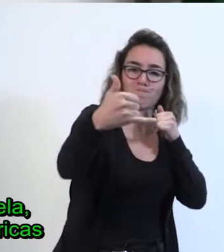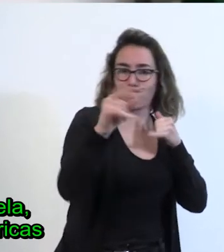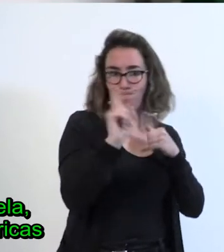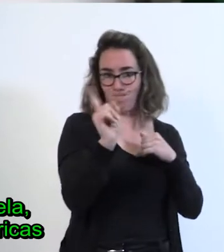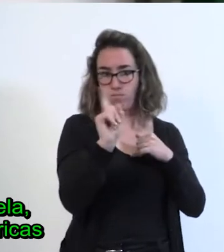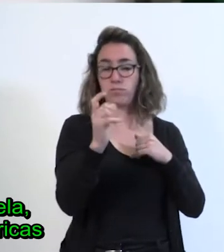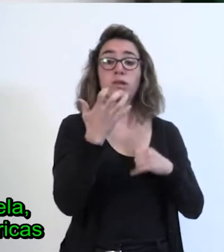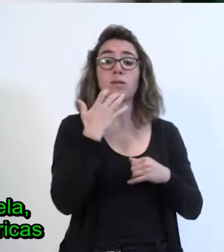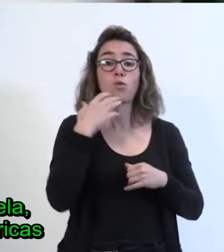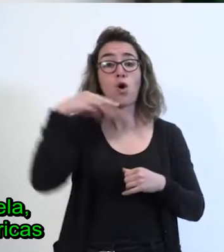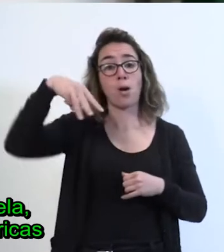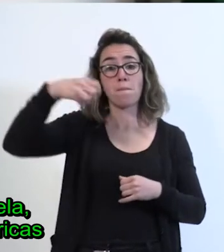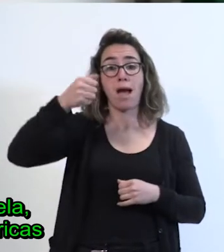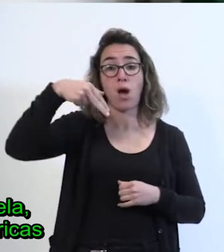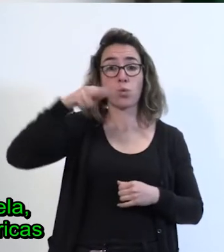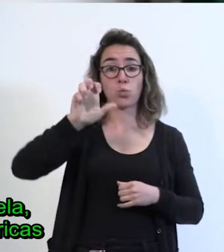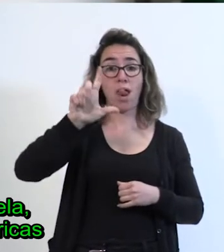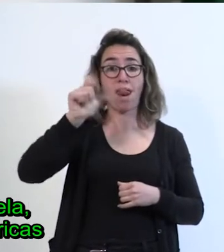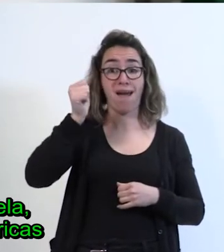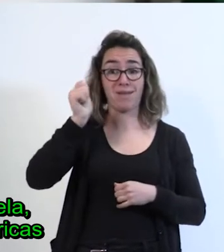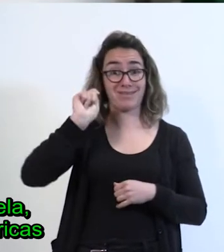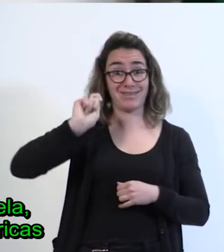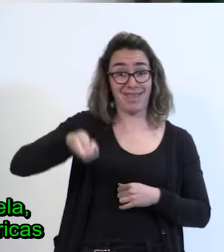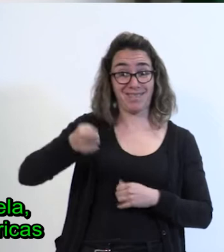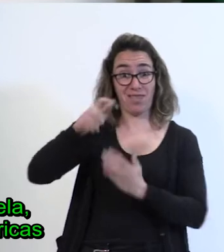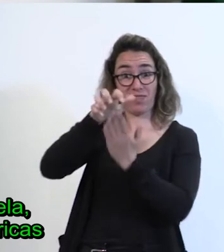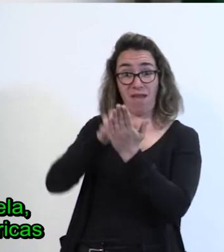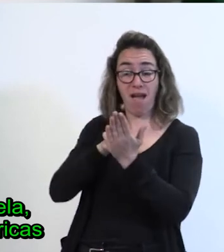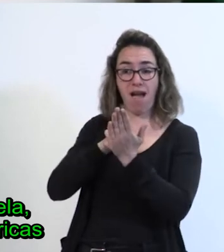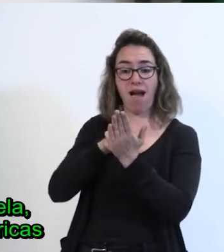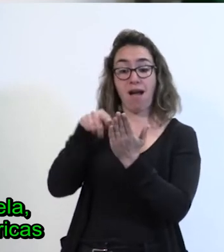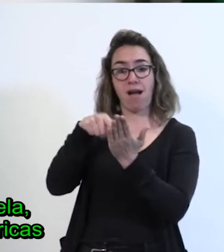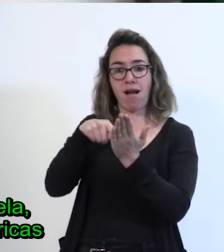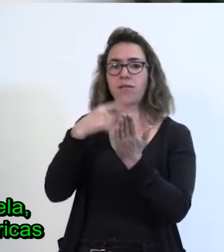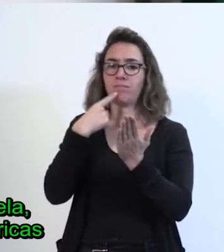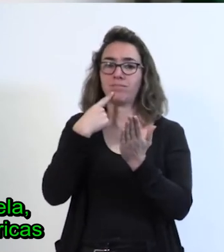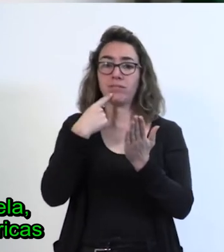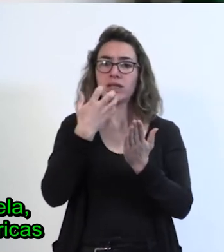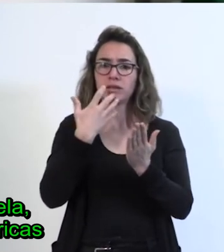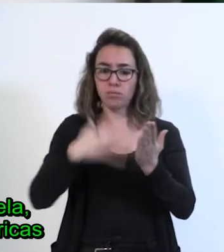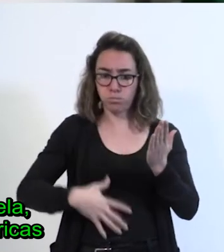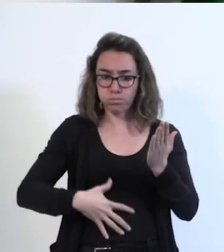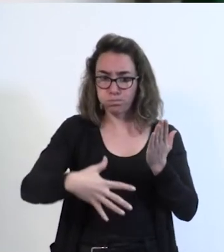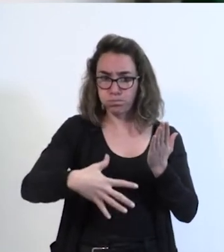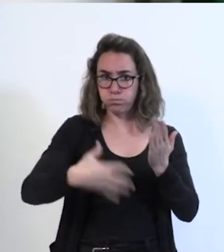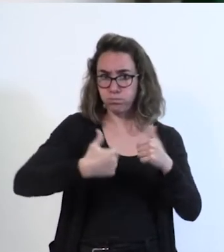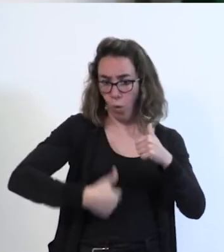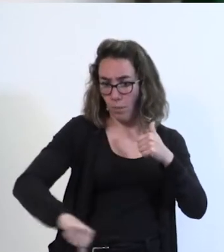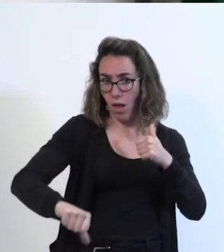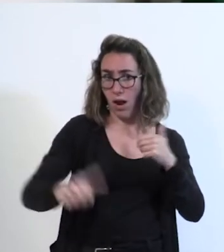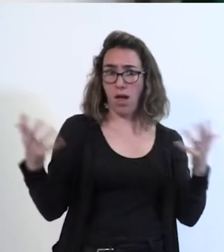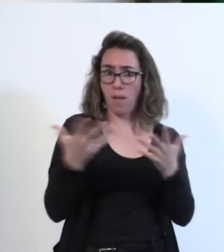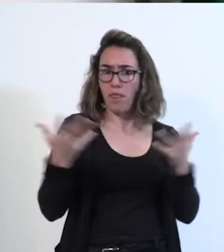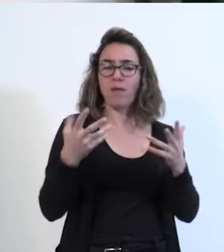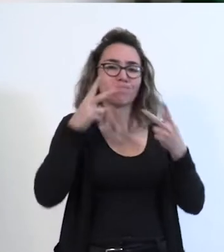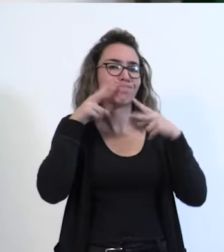ejemplo, la sentencia de Manuela, al reconocer las emergencias obstétricas y al